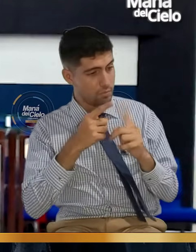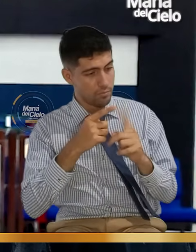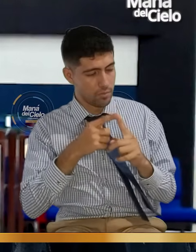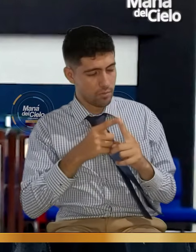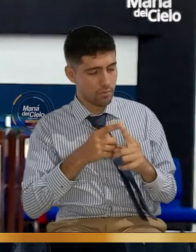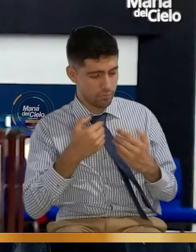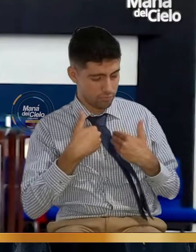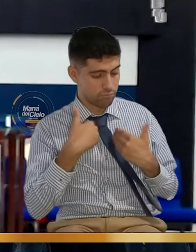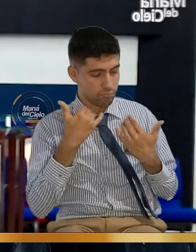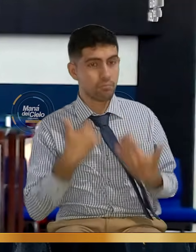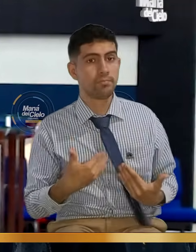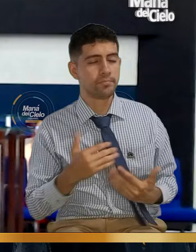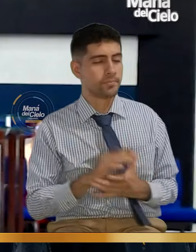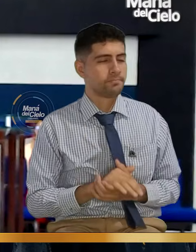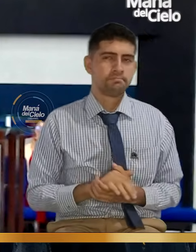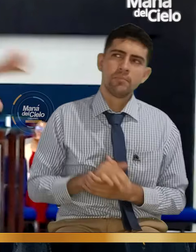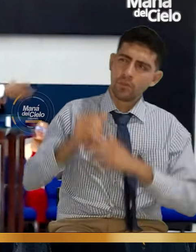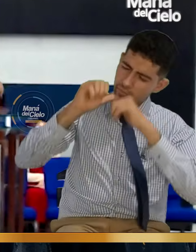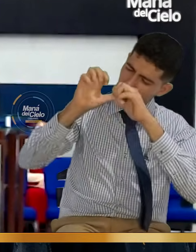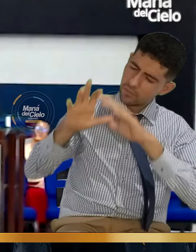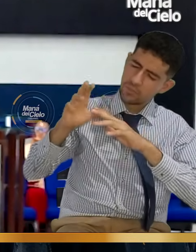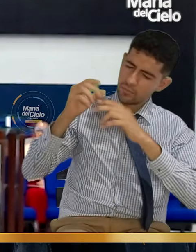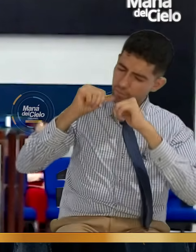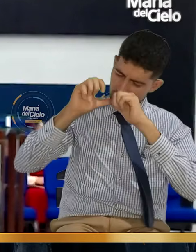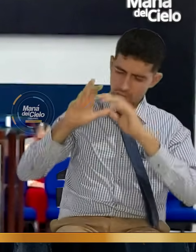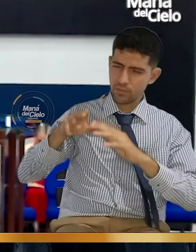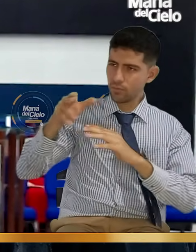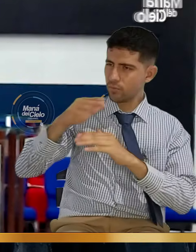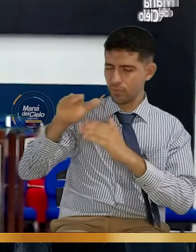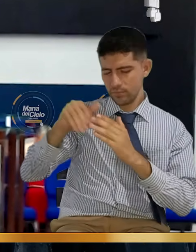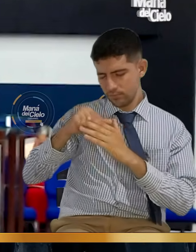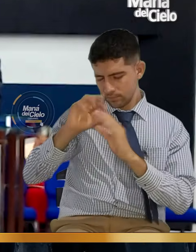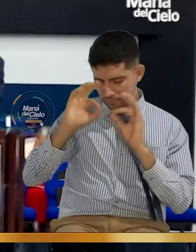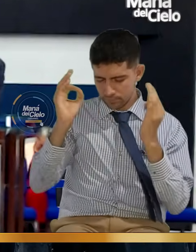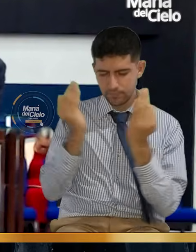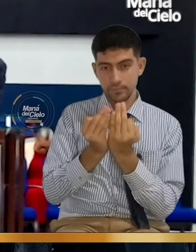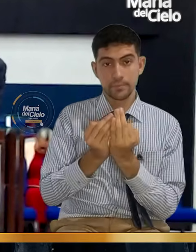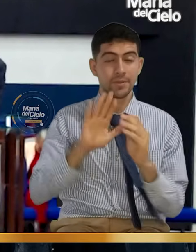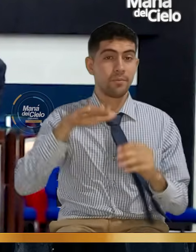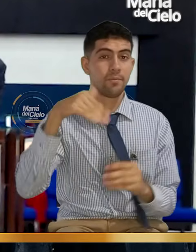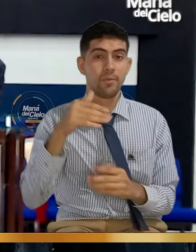Raquel que cogió a pie y la corrió él solito, hermano, porque uno enamorado sí coge fuerza, ¿oyó?